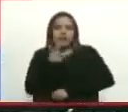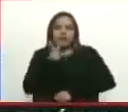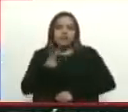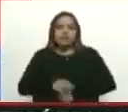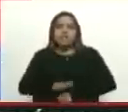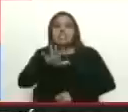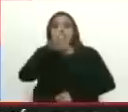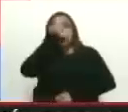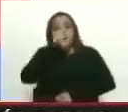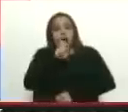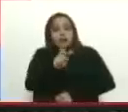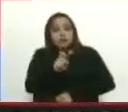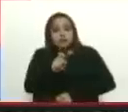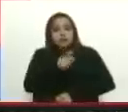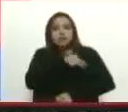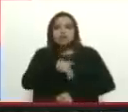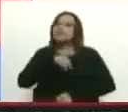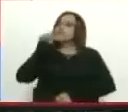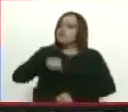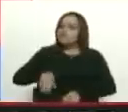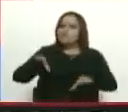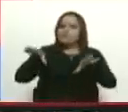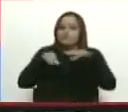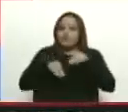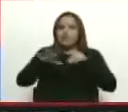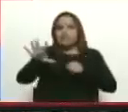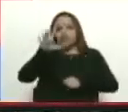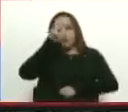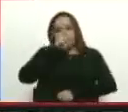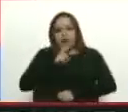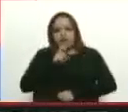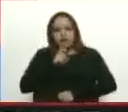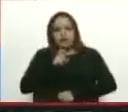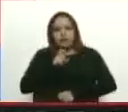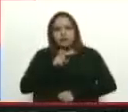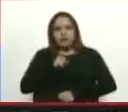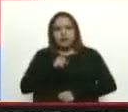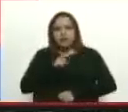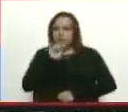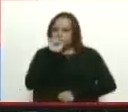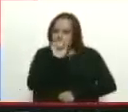5 años, sí, 5 años, nosotros sí lo reconocemos como un punto